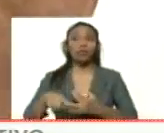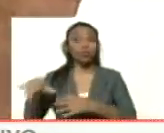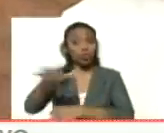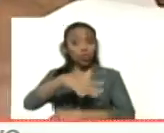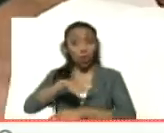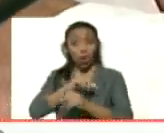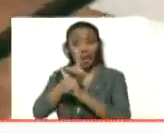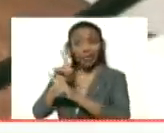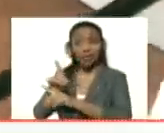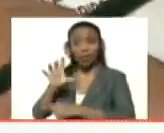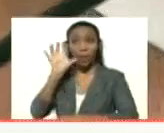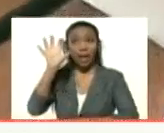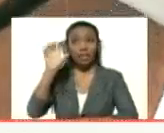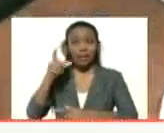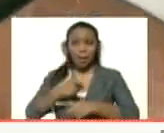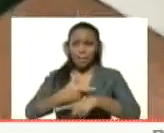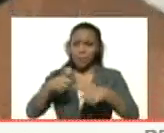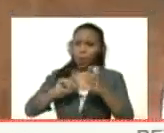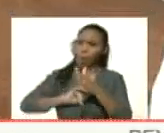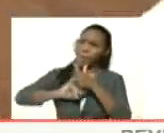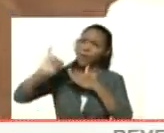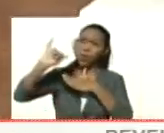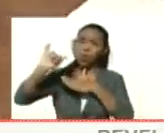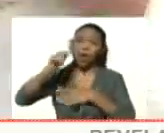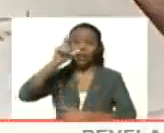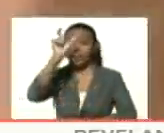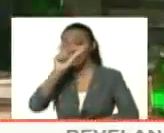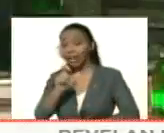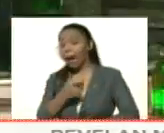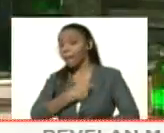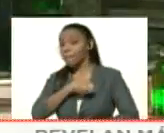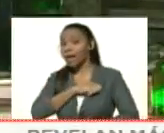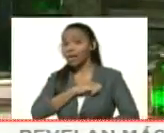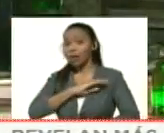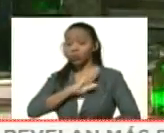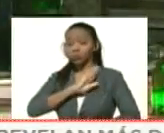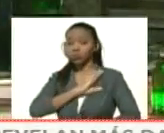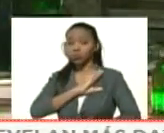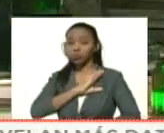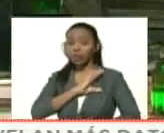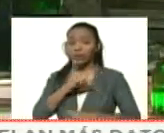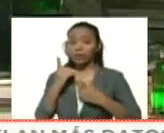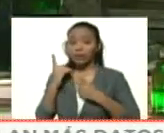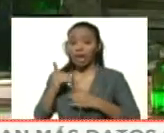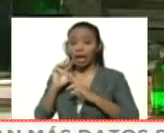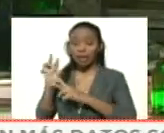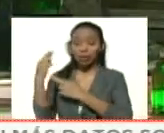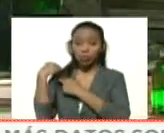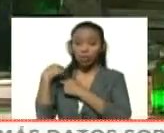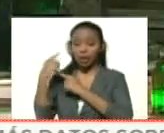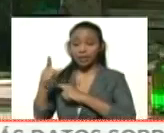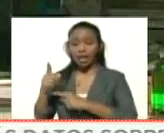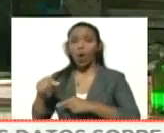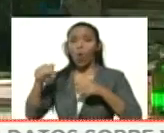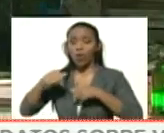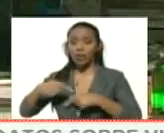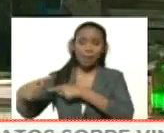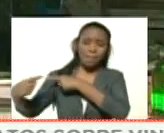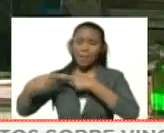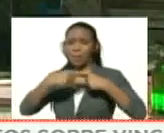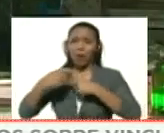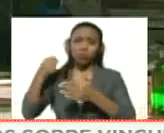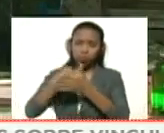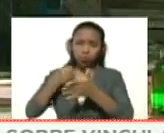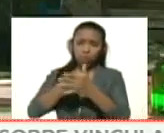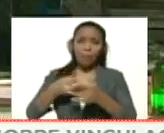países crecieron de manera exponencial. Italia y España tomaron las medidas correspondientes y están en este momento en una batalla, en una lucha